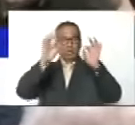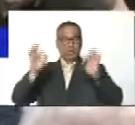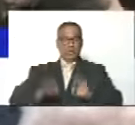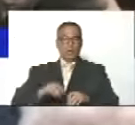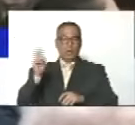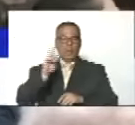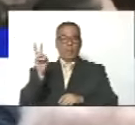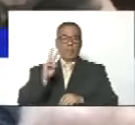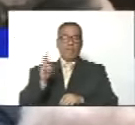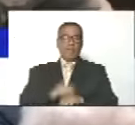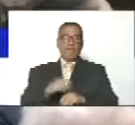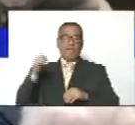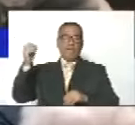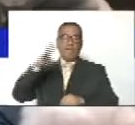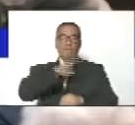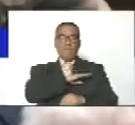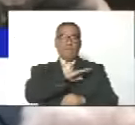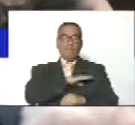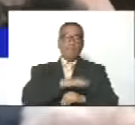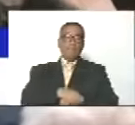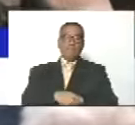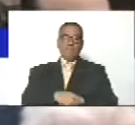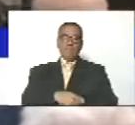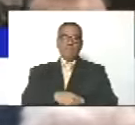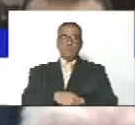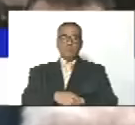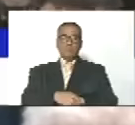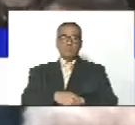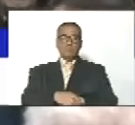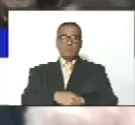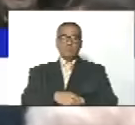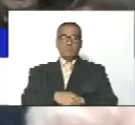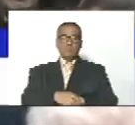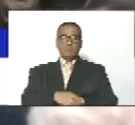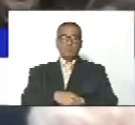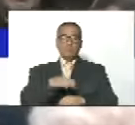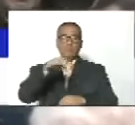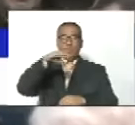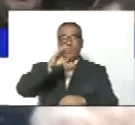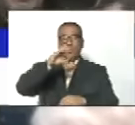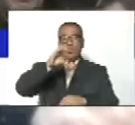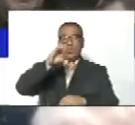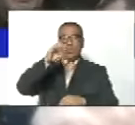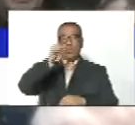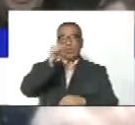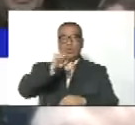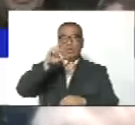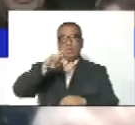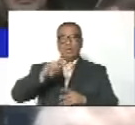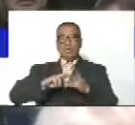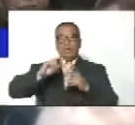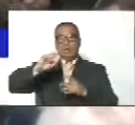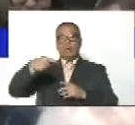venezolano con luz propia. Se trata de César Rengifo.